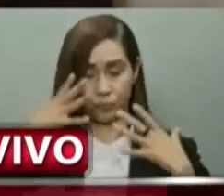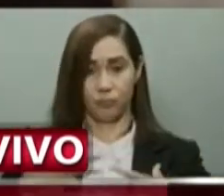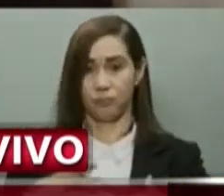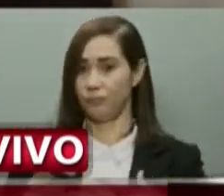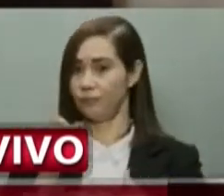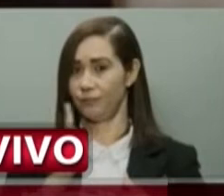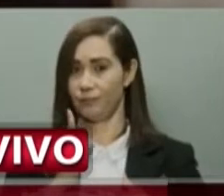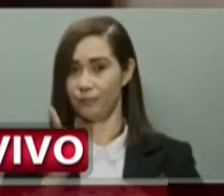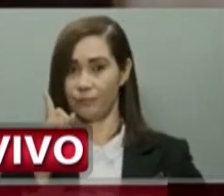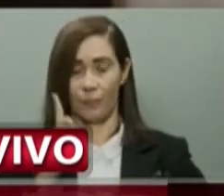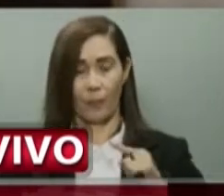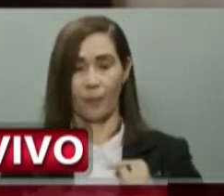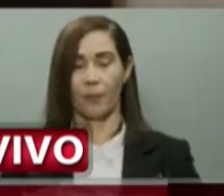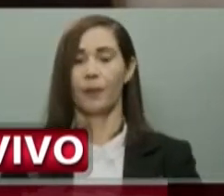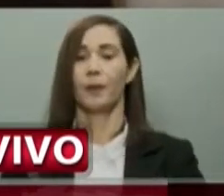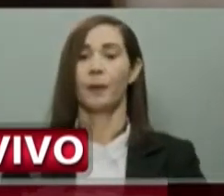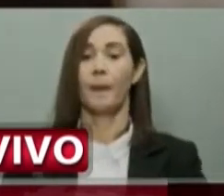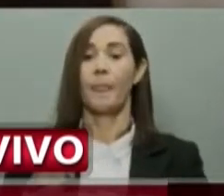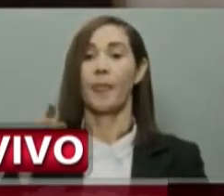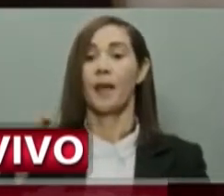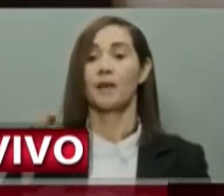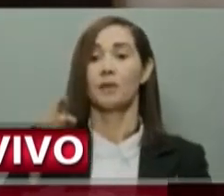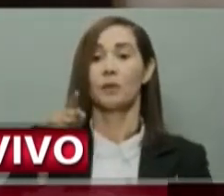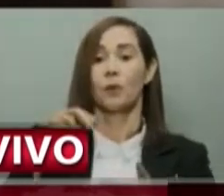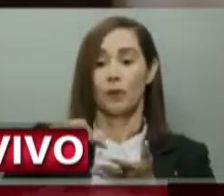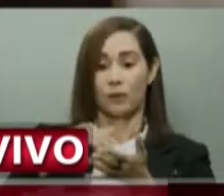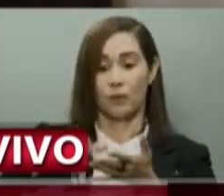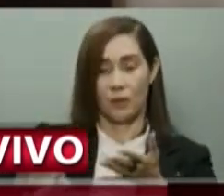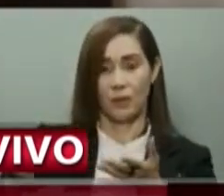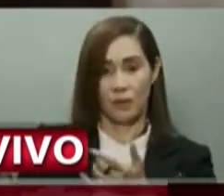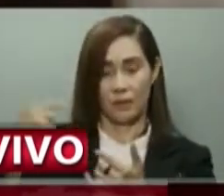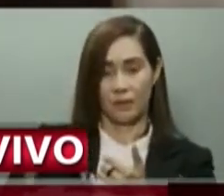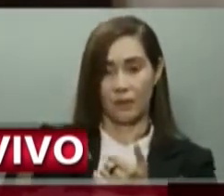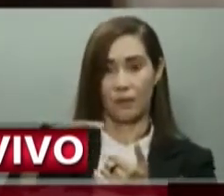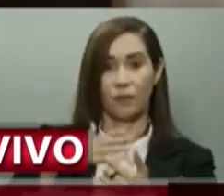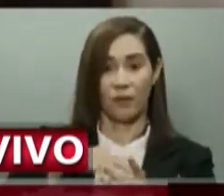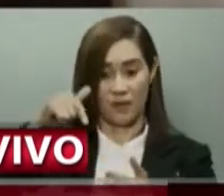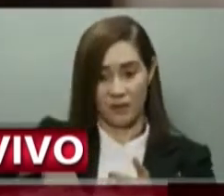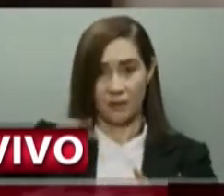camuflajeados. Las facilidades que se le dieron a esos estudiantes se lo dio este gobierno.